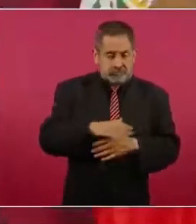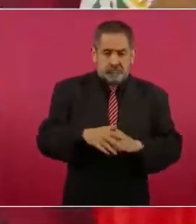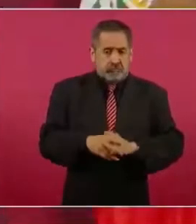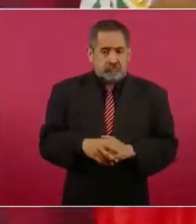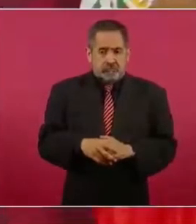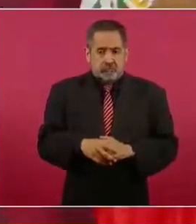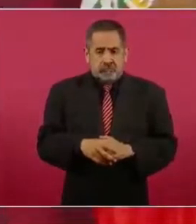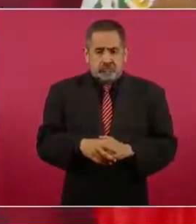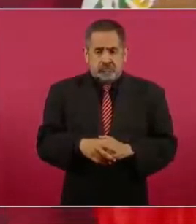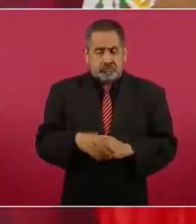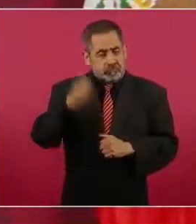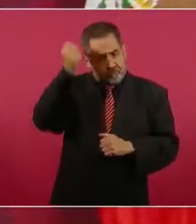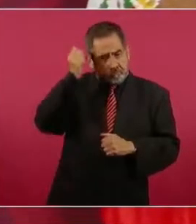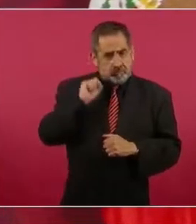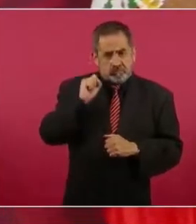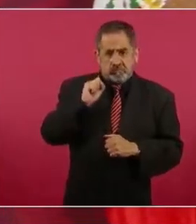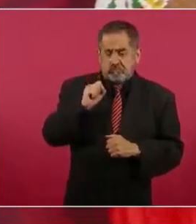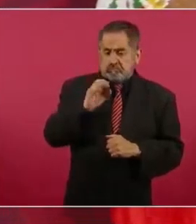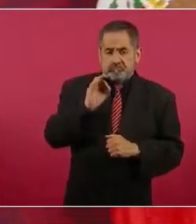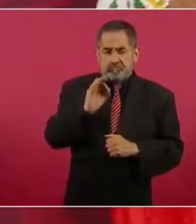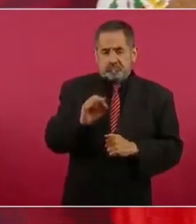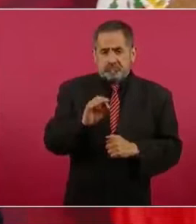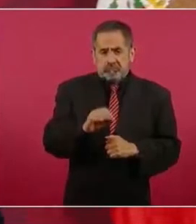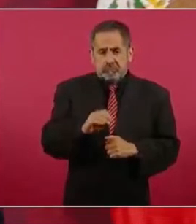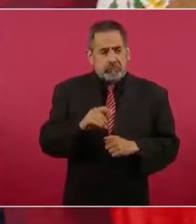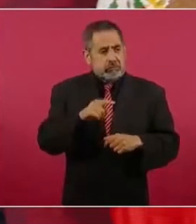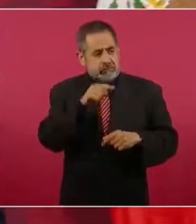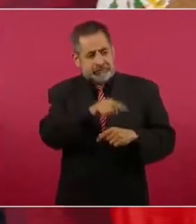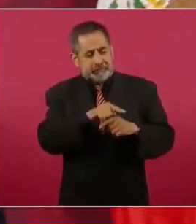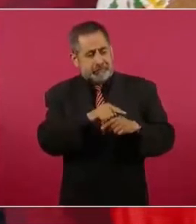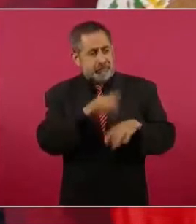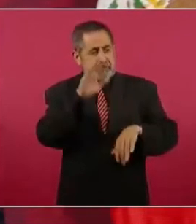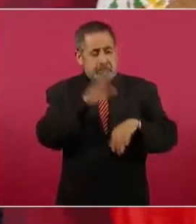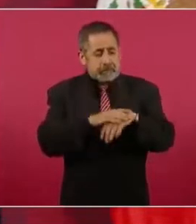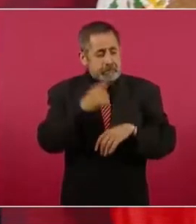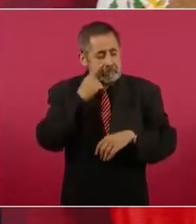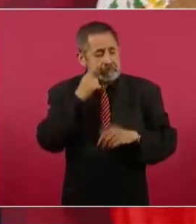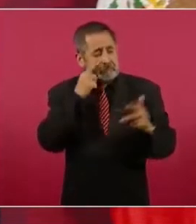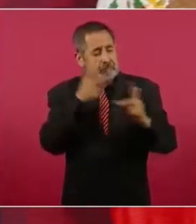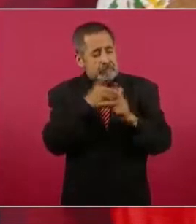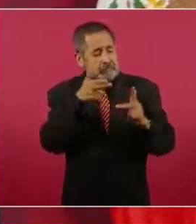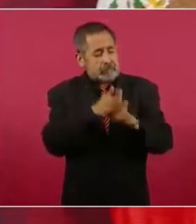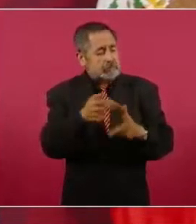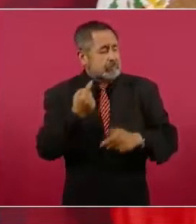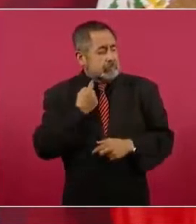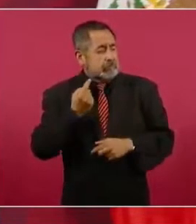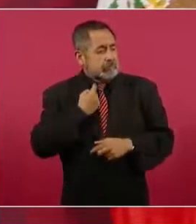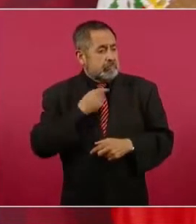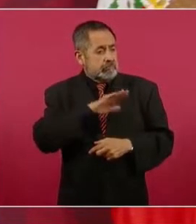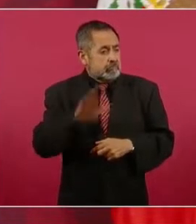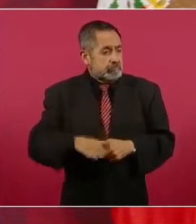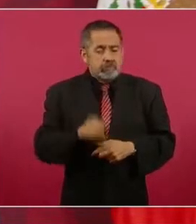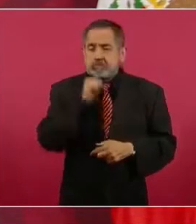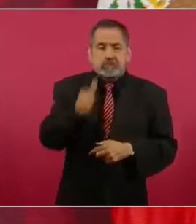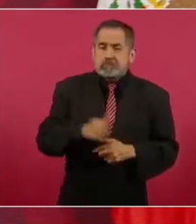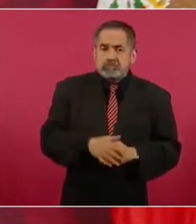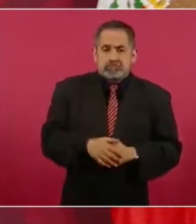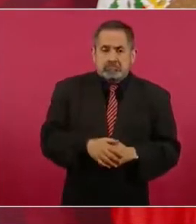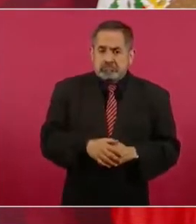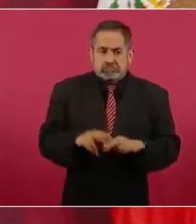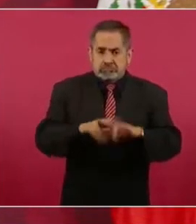no está Sinaloa entre los estados con más homicidios. ¿Lo